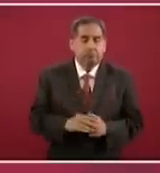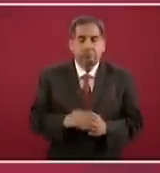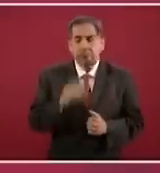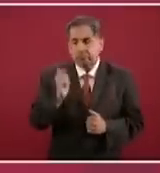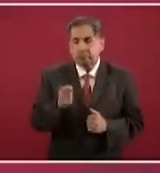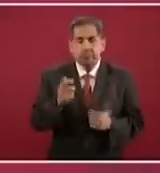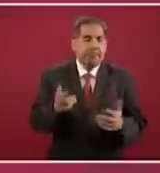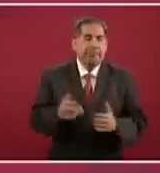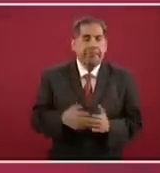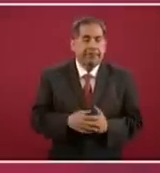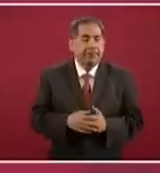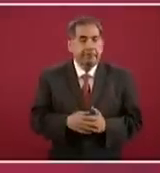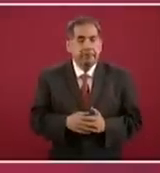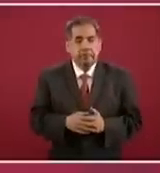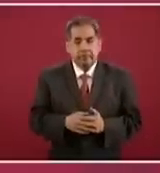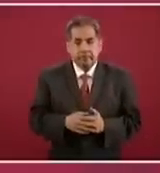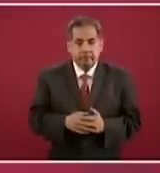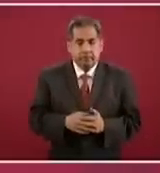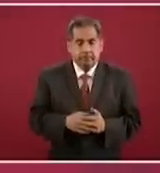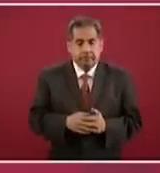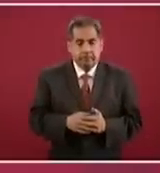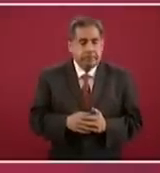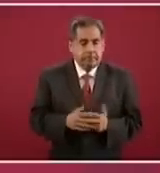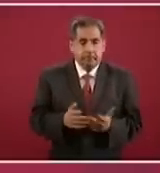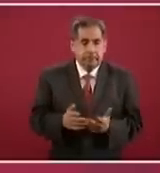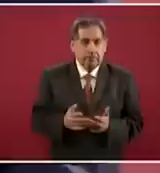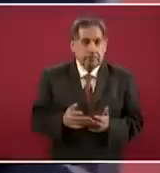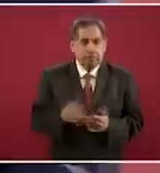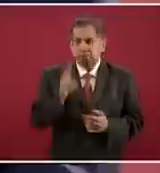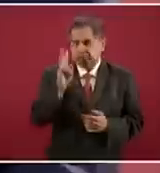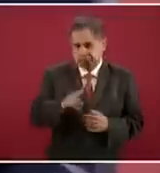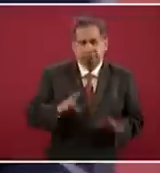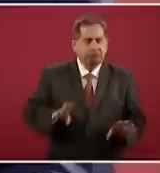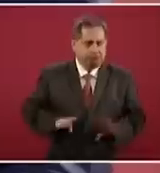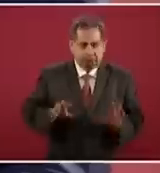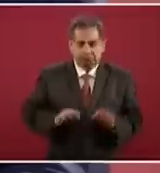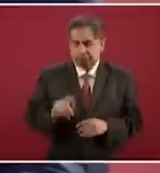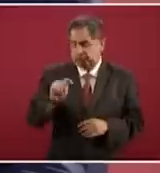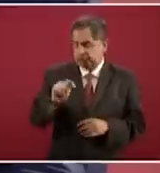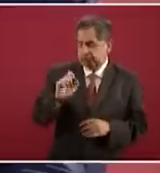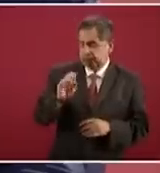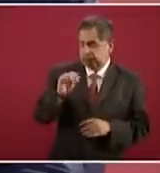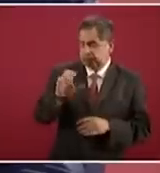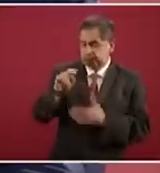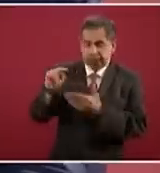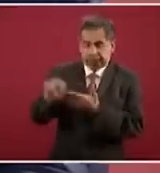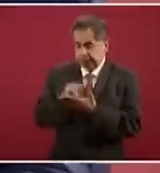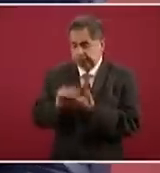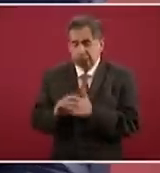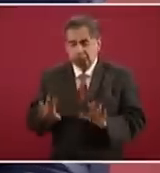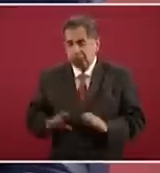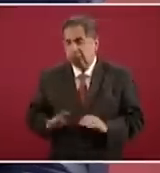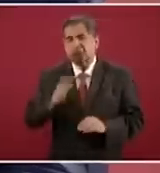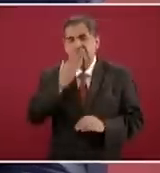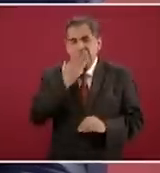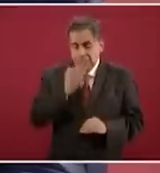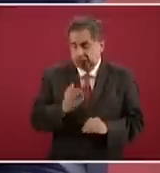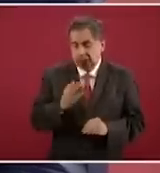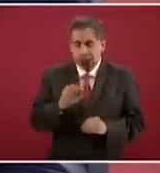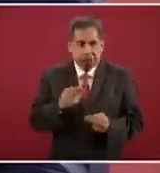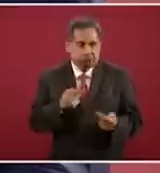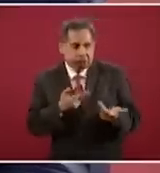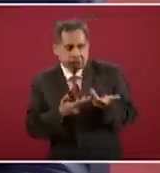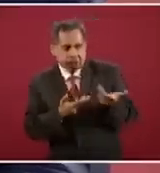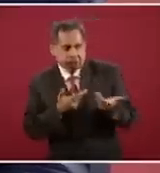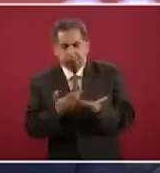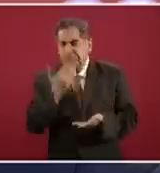de que nos conviene, de que fue una muy buena